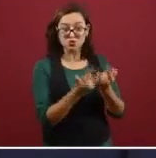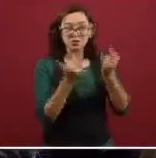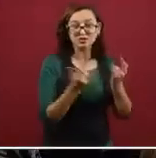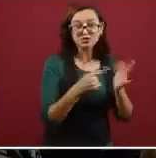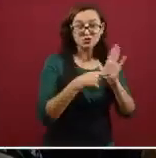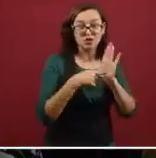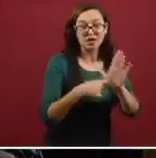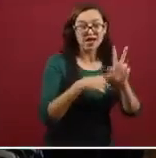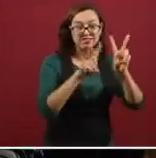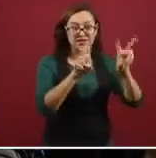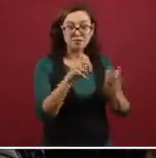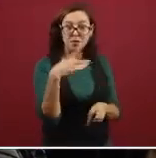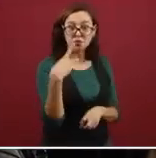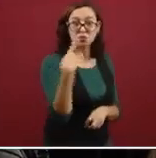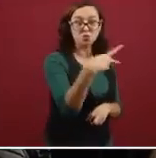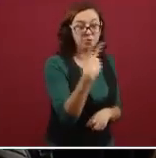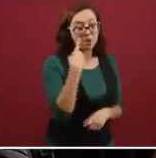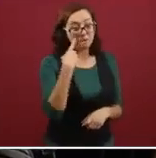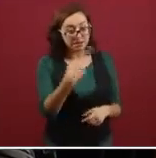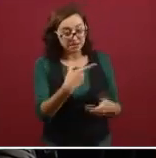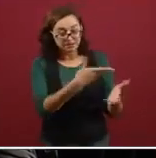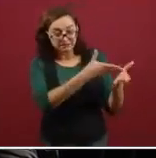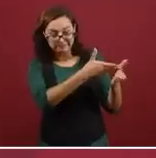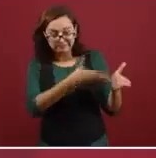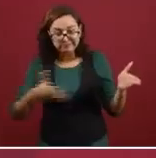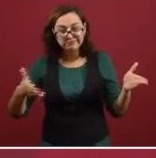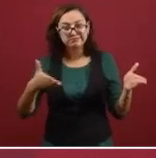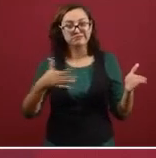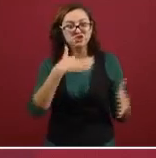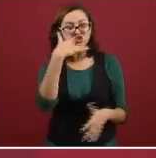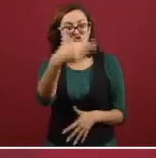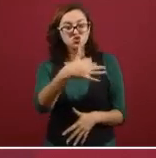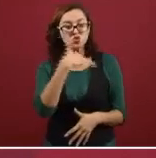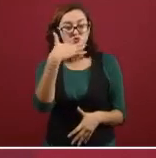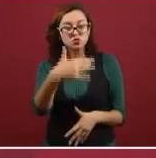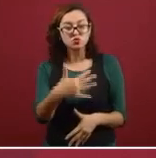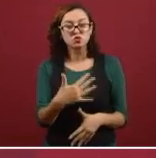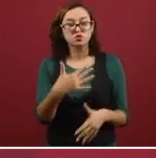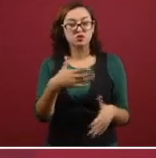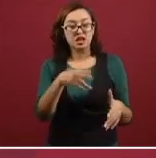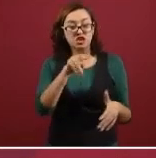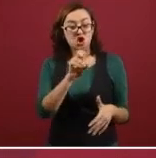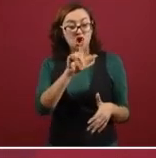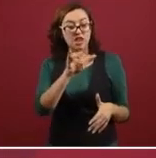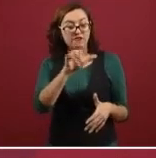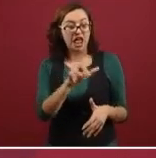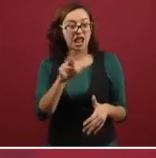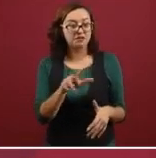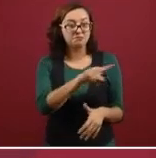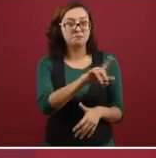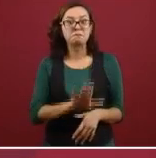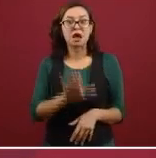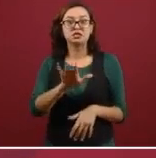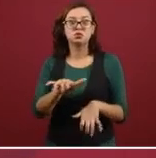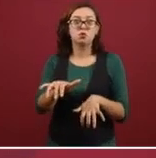son asuntos que tienen que ver con el régimen de corrupción del periodo neoliberal.